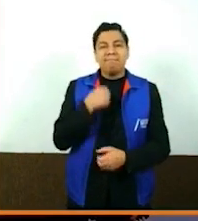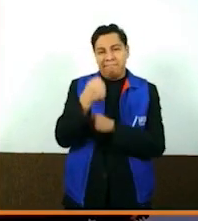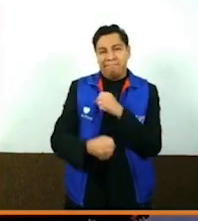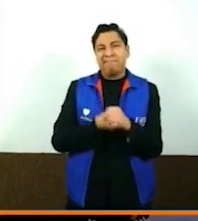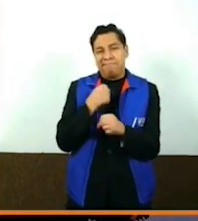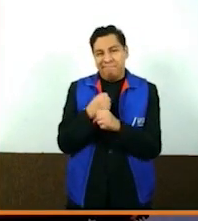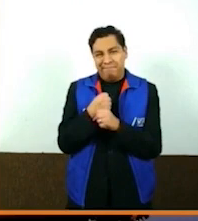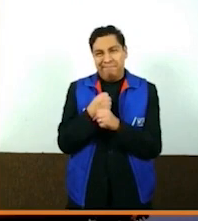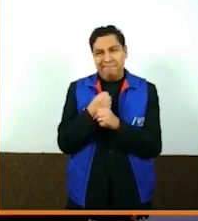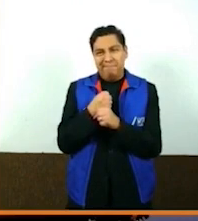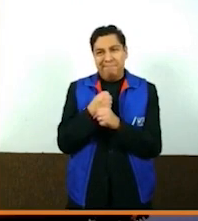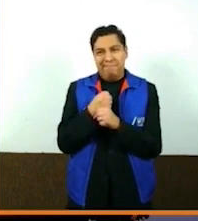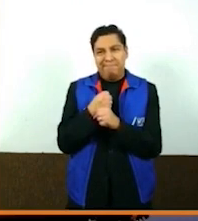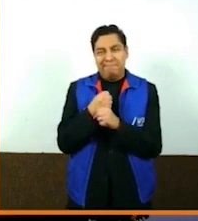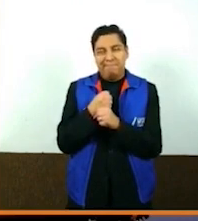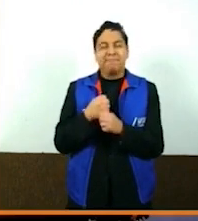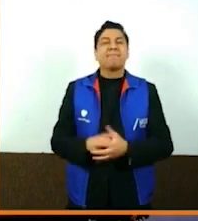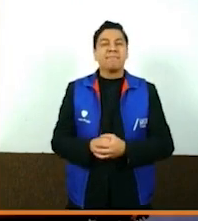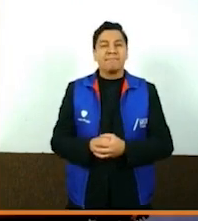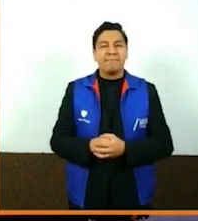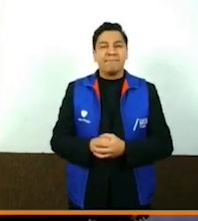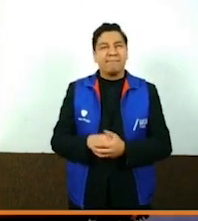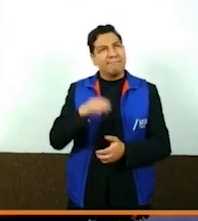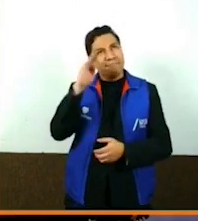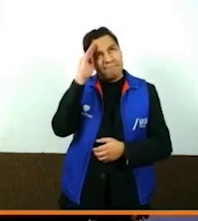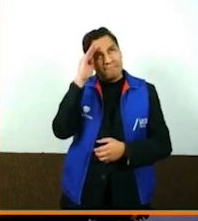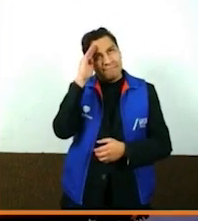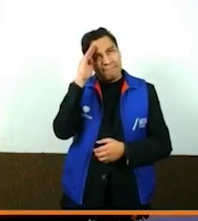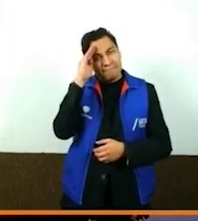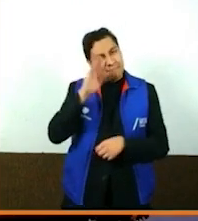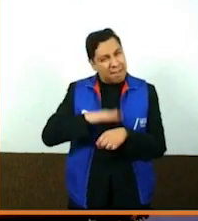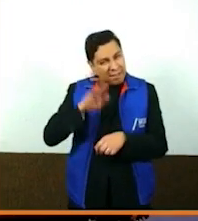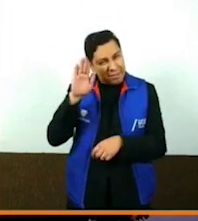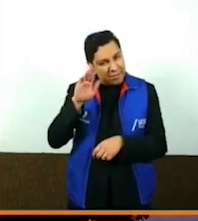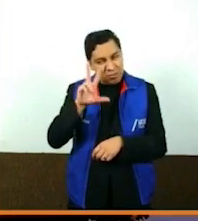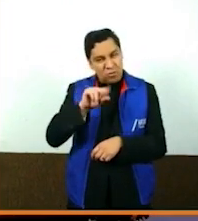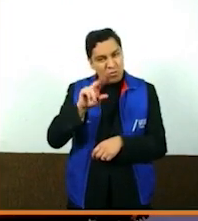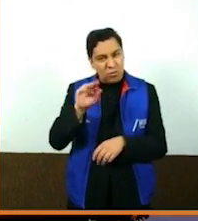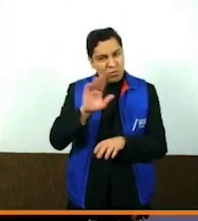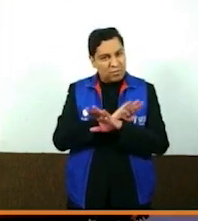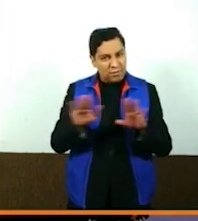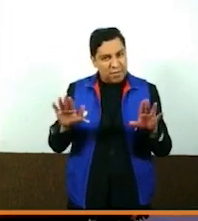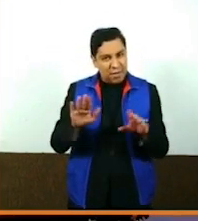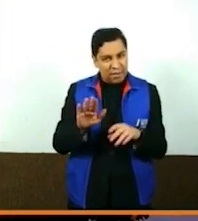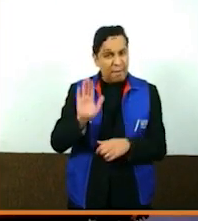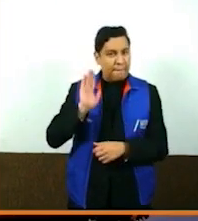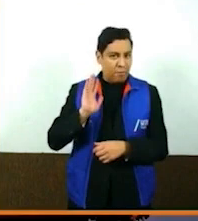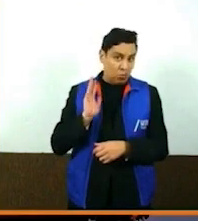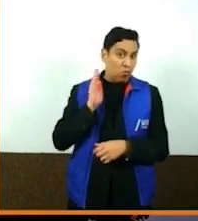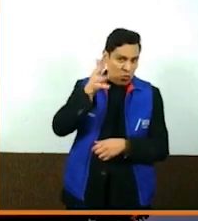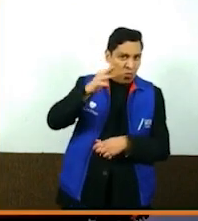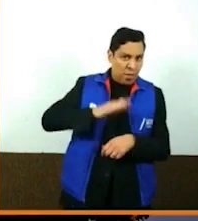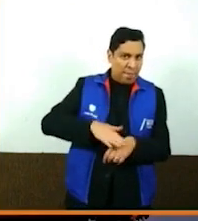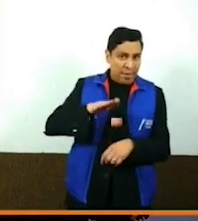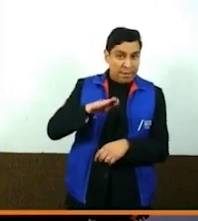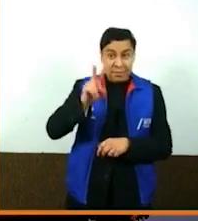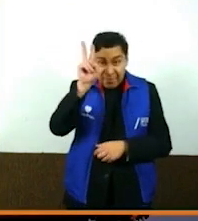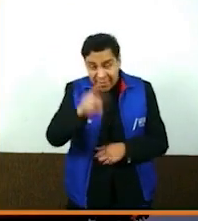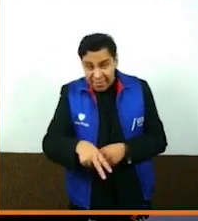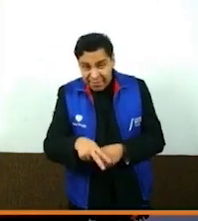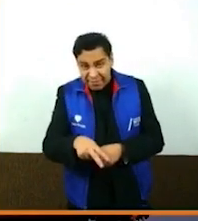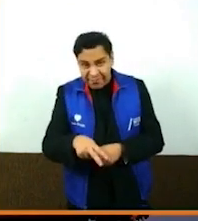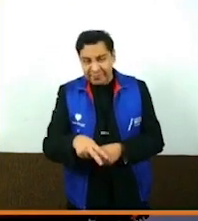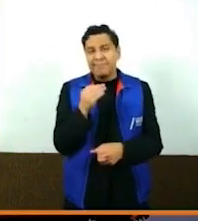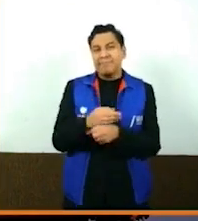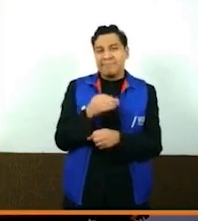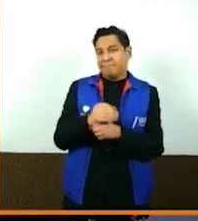años. Sí, hasta ahí. Ya me no hay quedé más de pensando 23. Yo. Exacto. No, pues nos vamos por más, ¿verdad? ¿Sí o no? Exacto, hasta